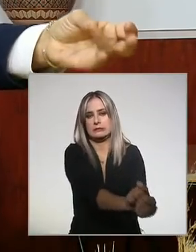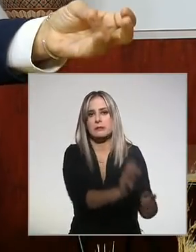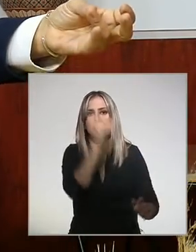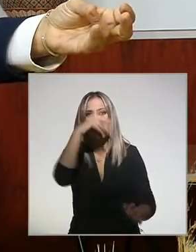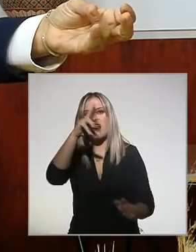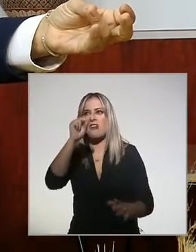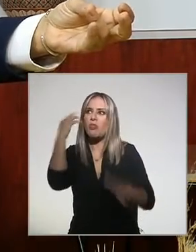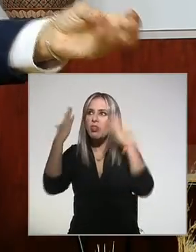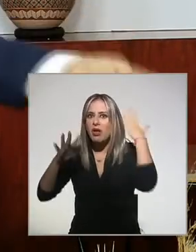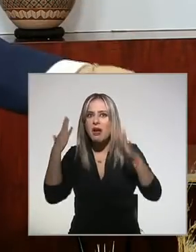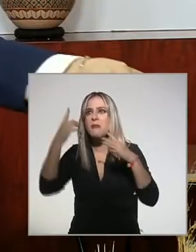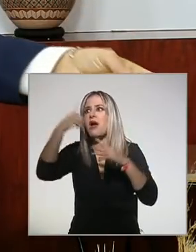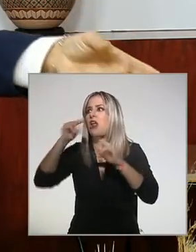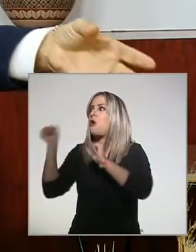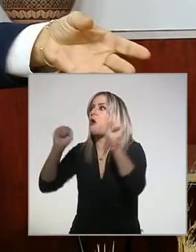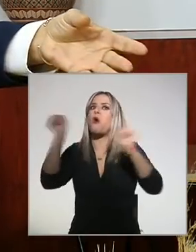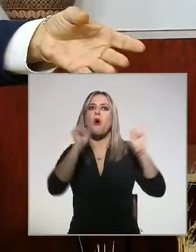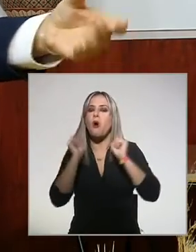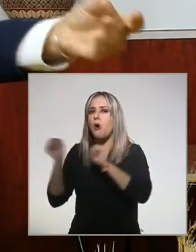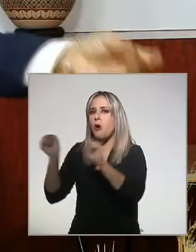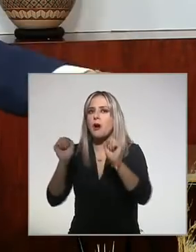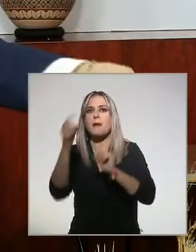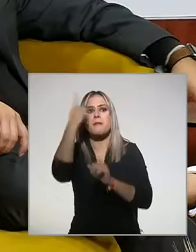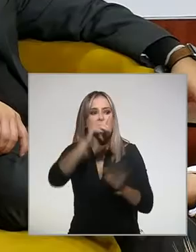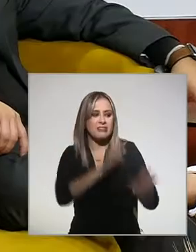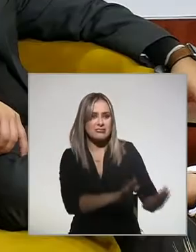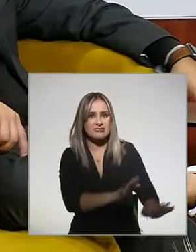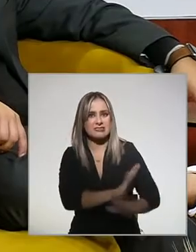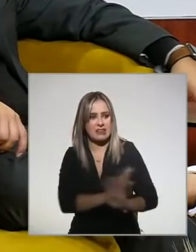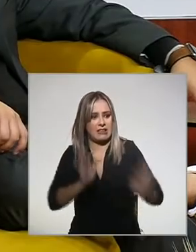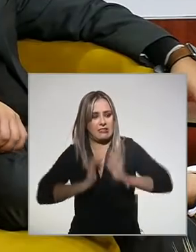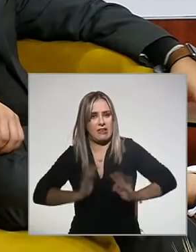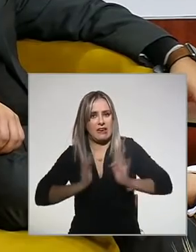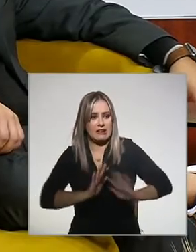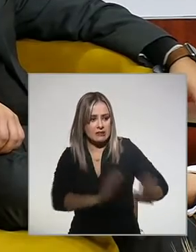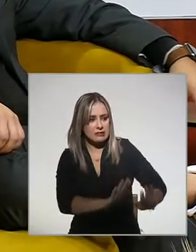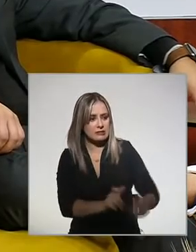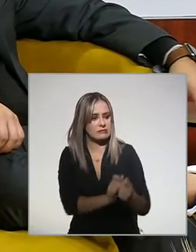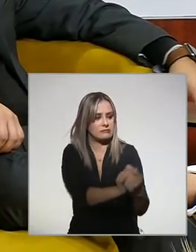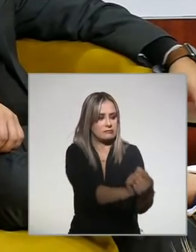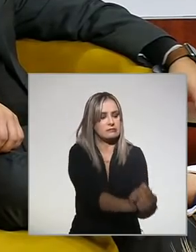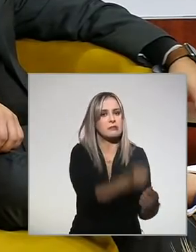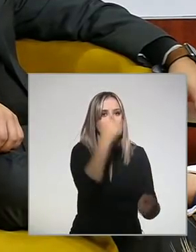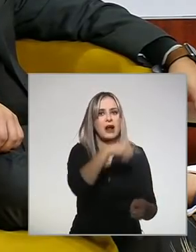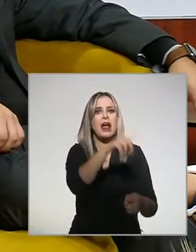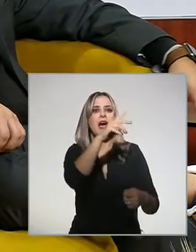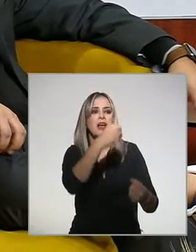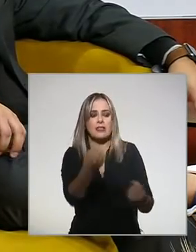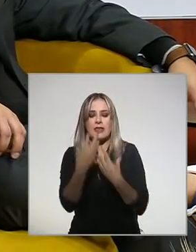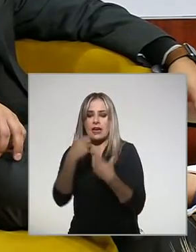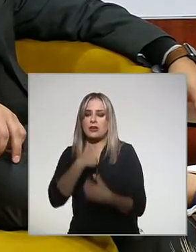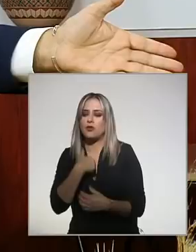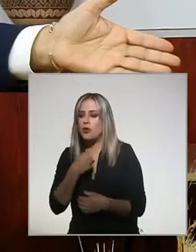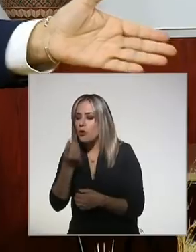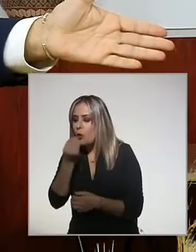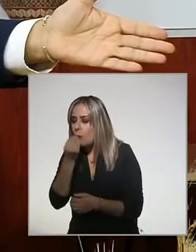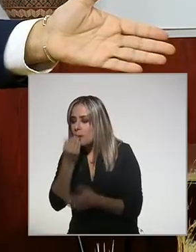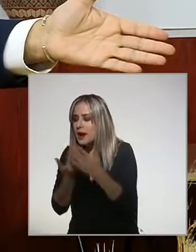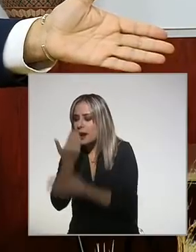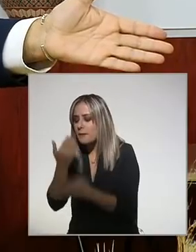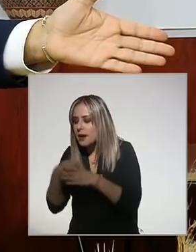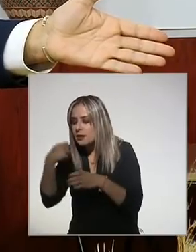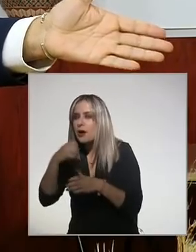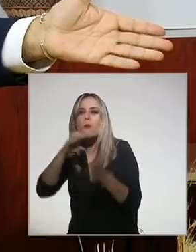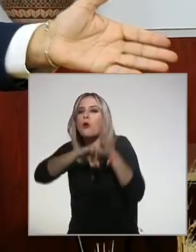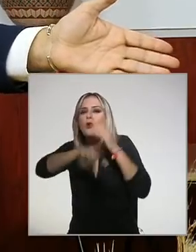delata, para que no esté corriendo, para tenerlo controlado, para tenerlo quieto, para que nos deje desayunar. Tú ve a cualquier restaurante en